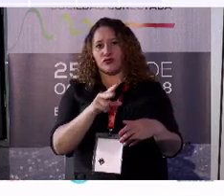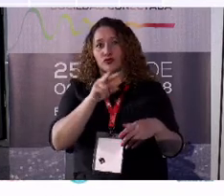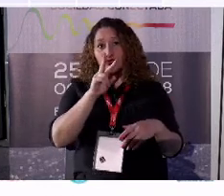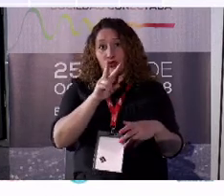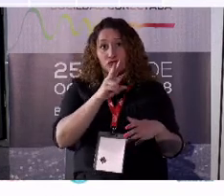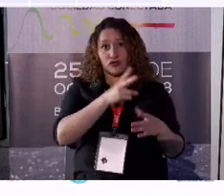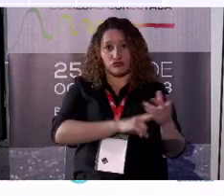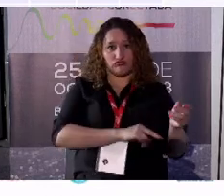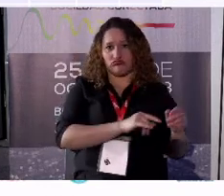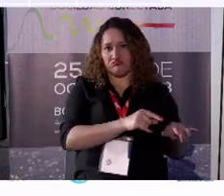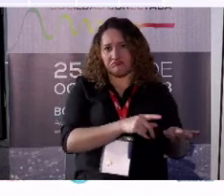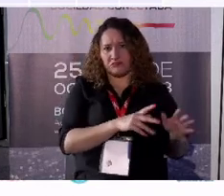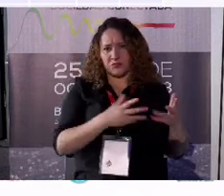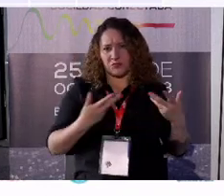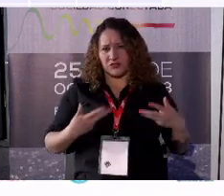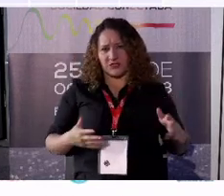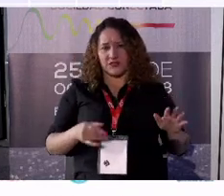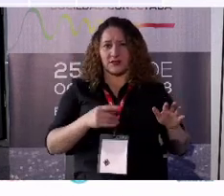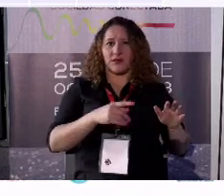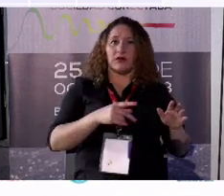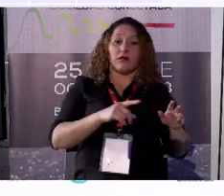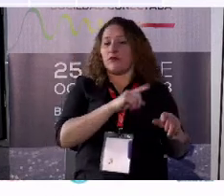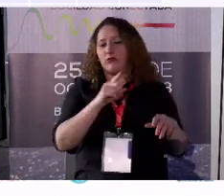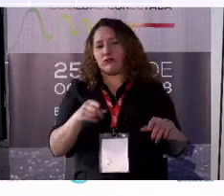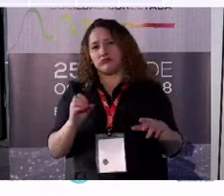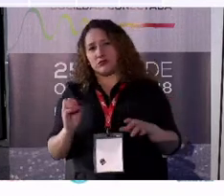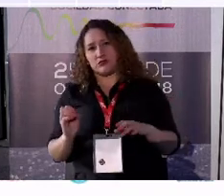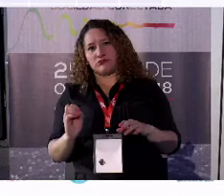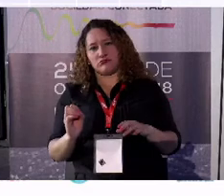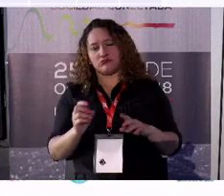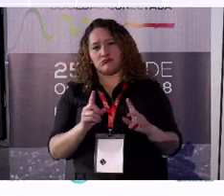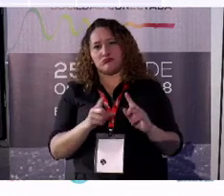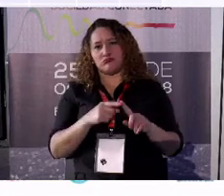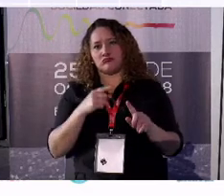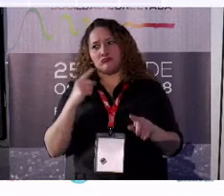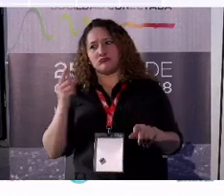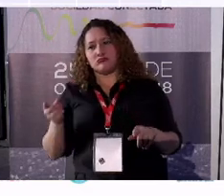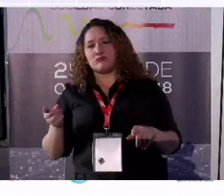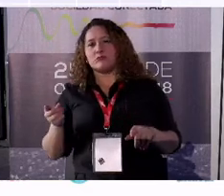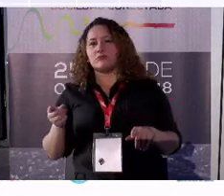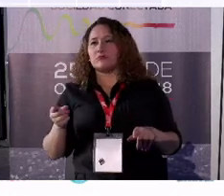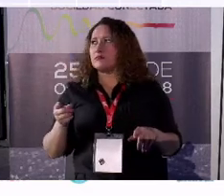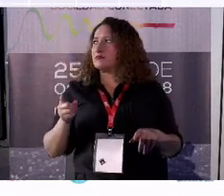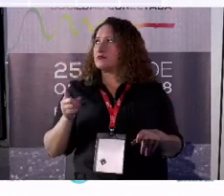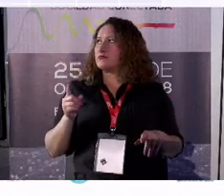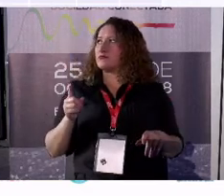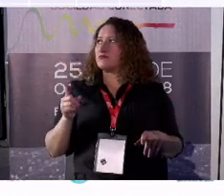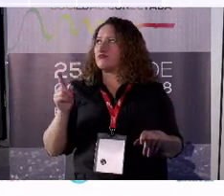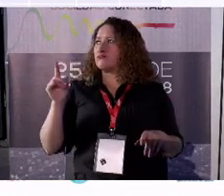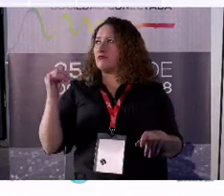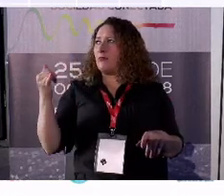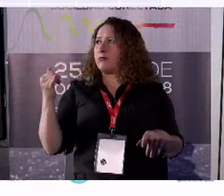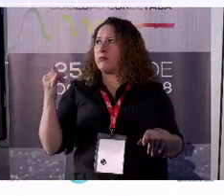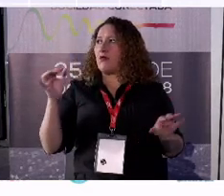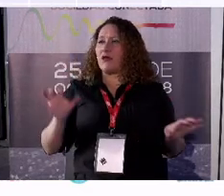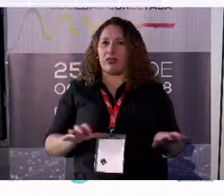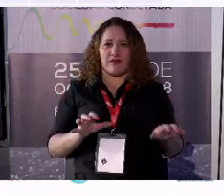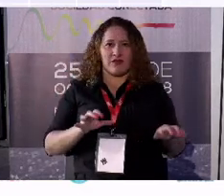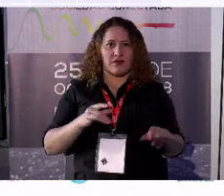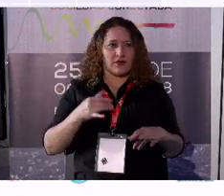lotes de una cierta frecuencia, y 0 acá. Esta es la su elegibilidad y esta es la